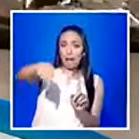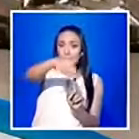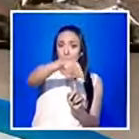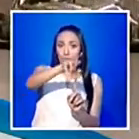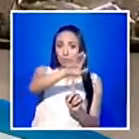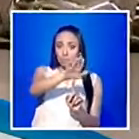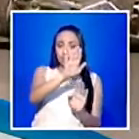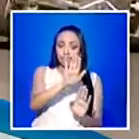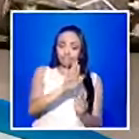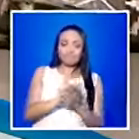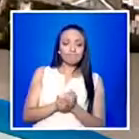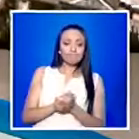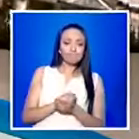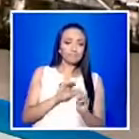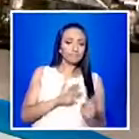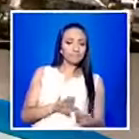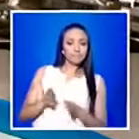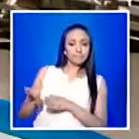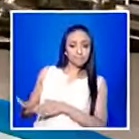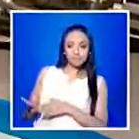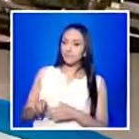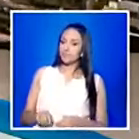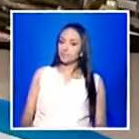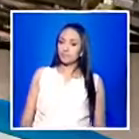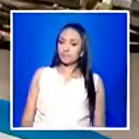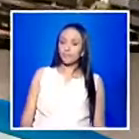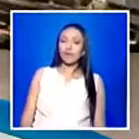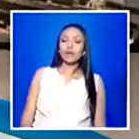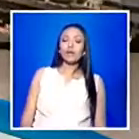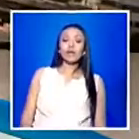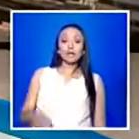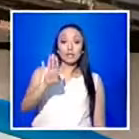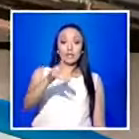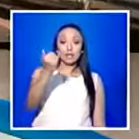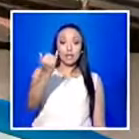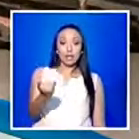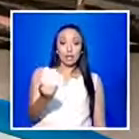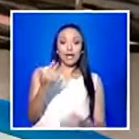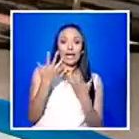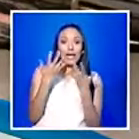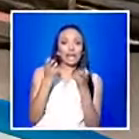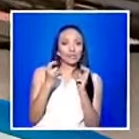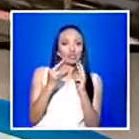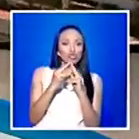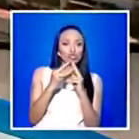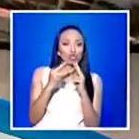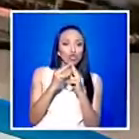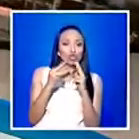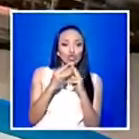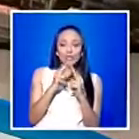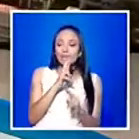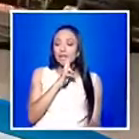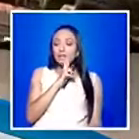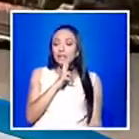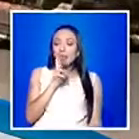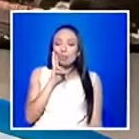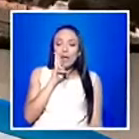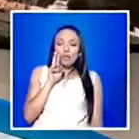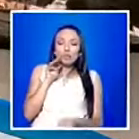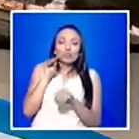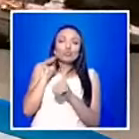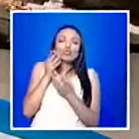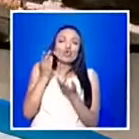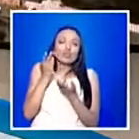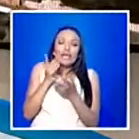norte de la ciudad. Son las 7 de la mañana con 49 minutos y ahora es momento de conocer las huecas de Quito. Este espacio lo que